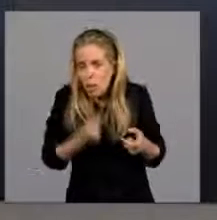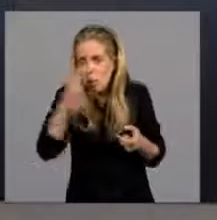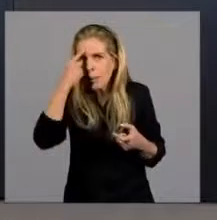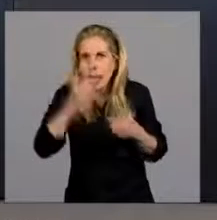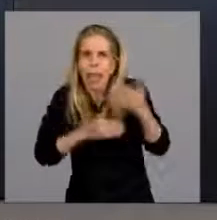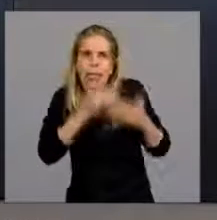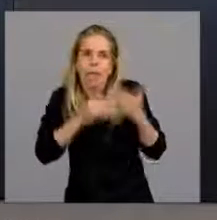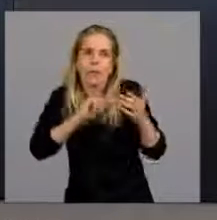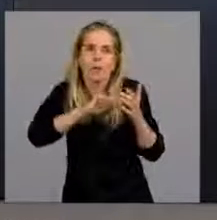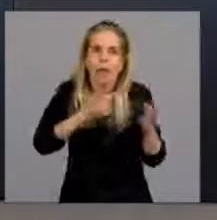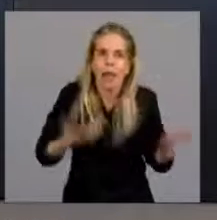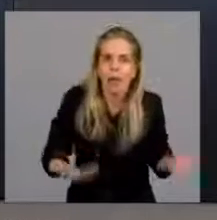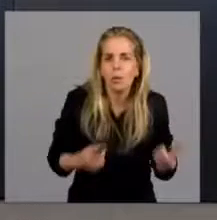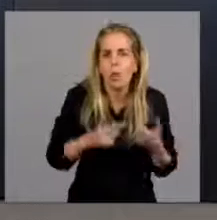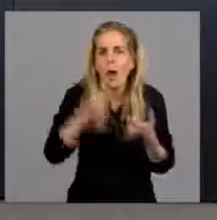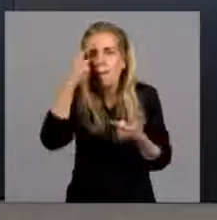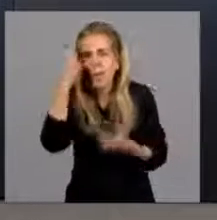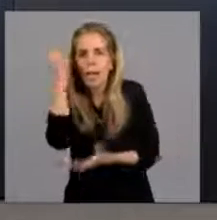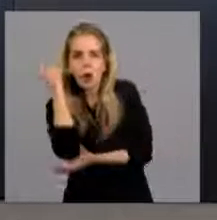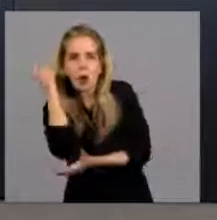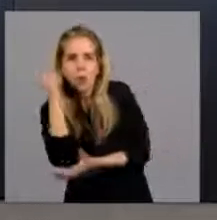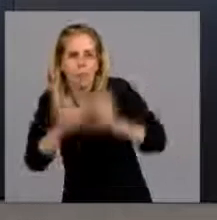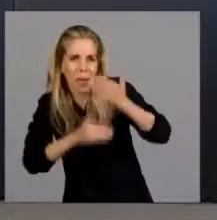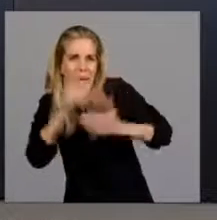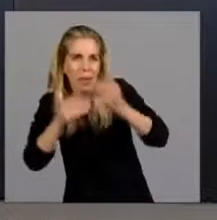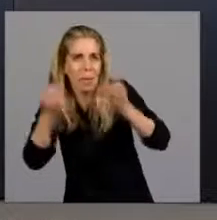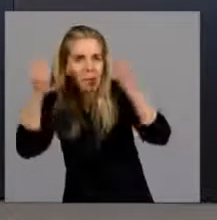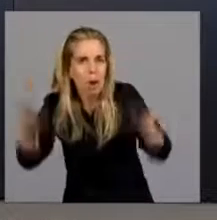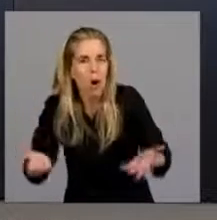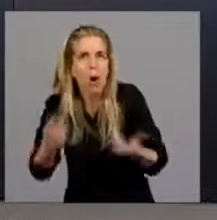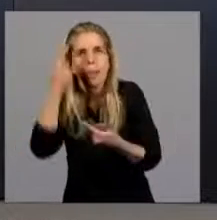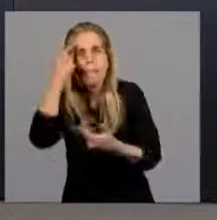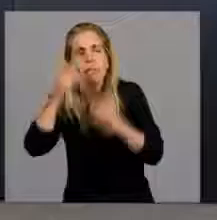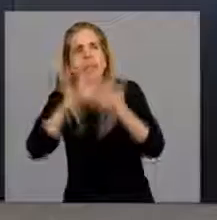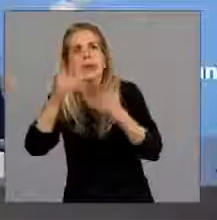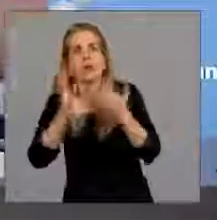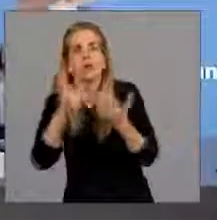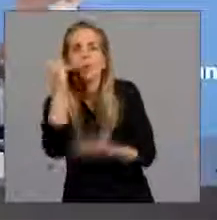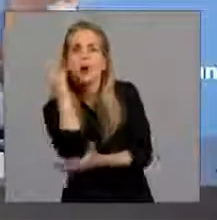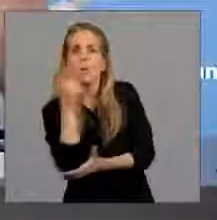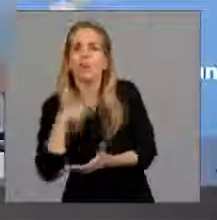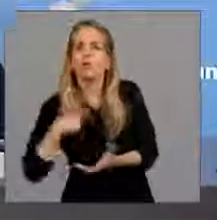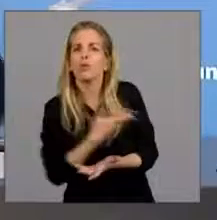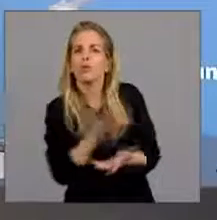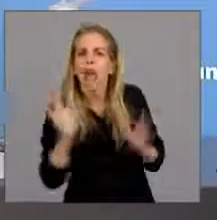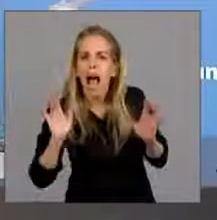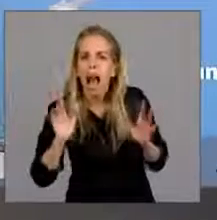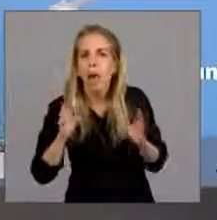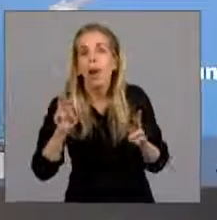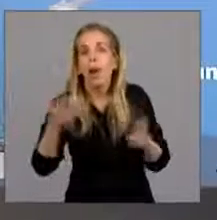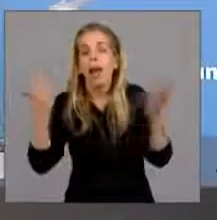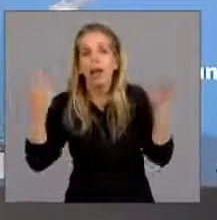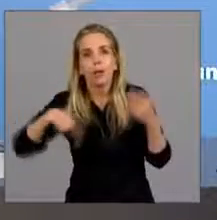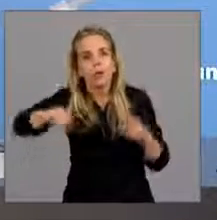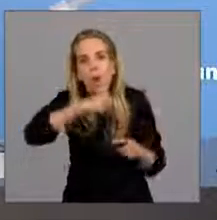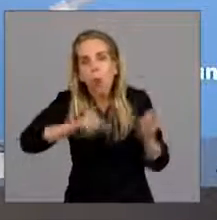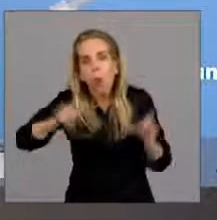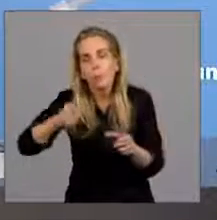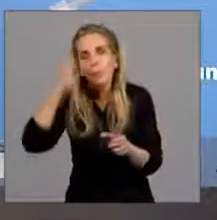ciudad, en el desarrollo económico de la provincia, en el desarrollo económico y social del país. Todos quisiéramos estar trabajando en